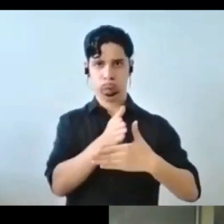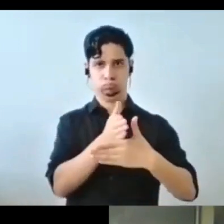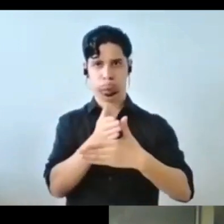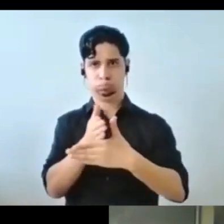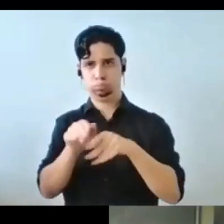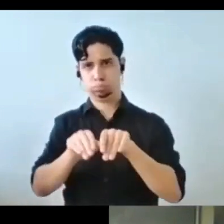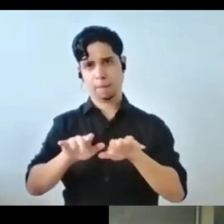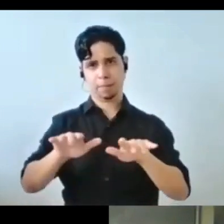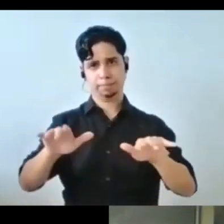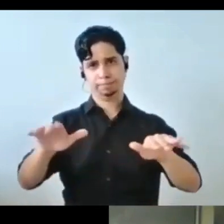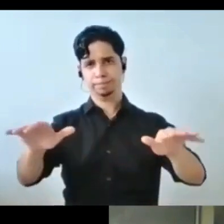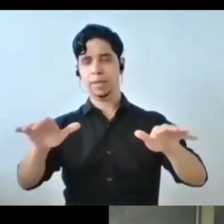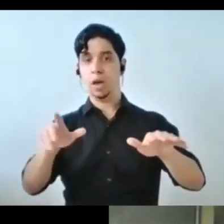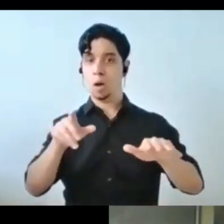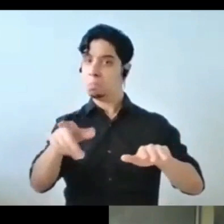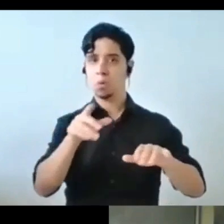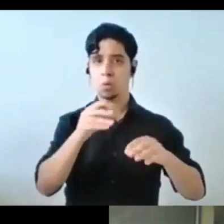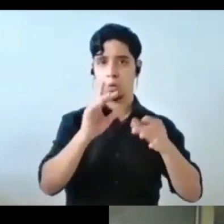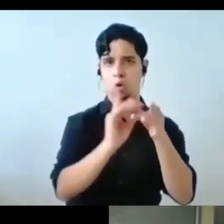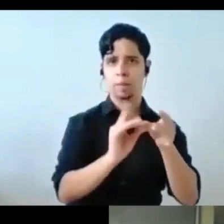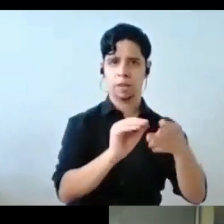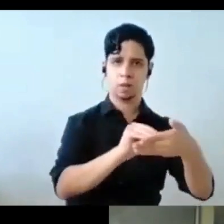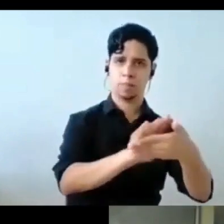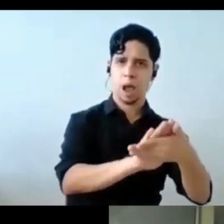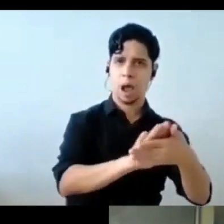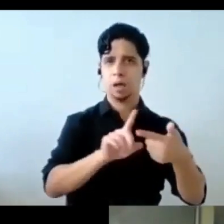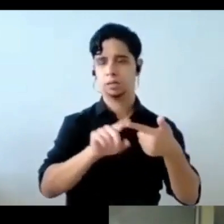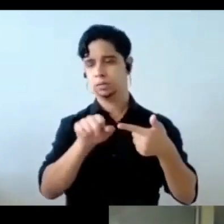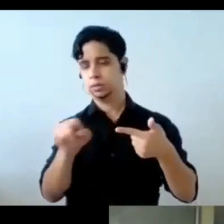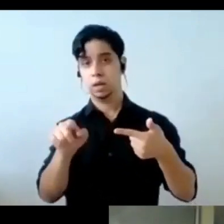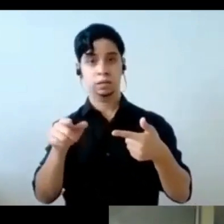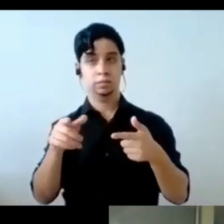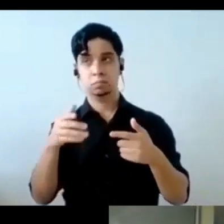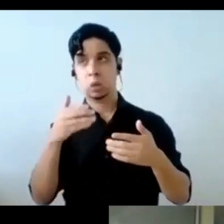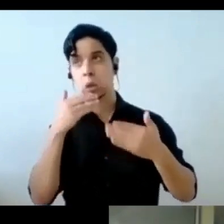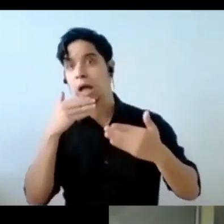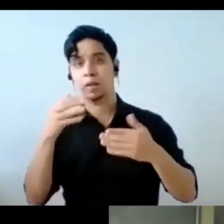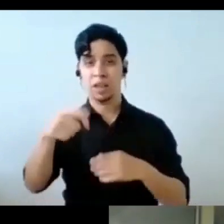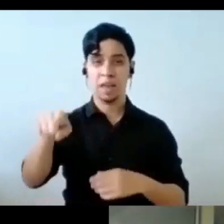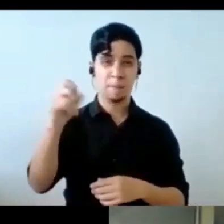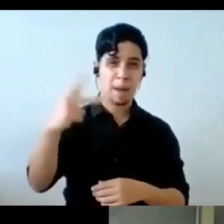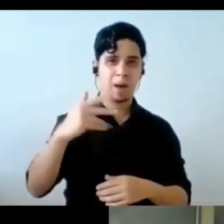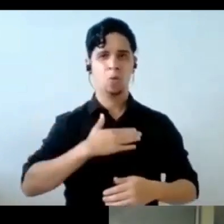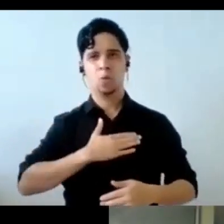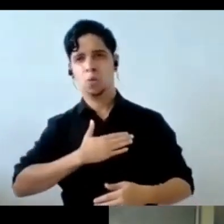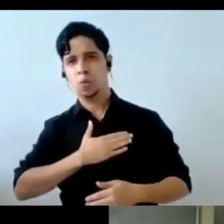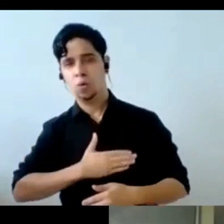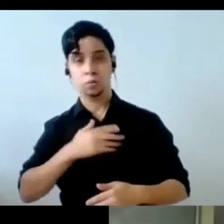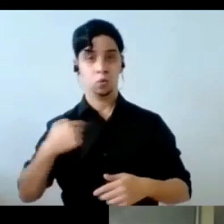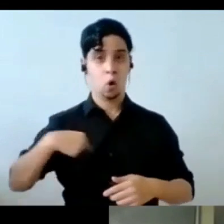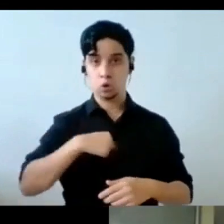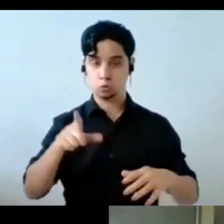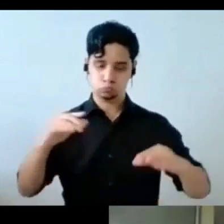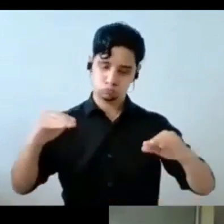dándole like, haciendo comentarios, agradeciendo que estuviésemos de regreso. Así que todo ese cariño lo recibimos y